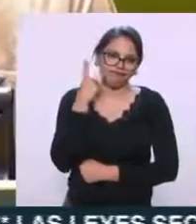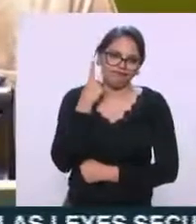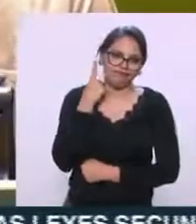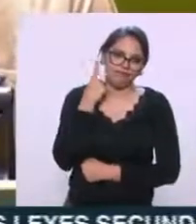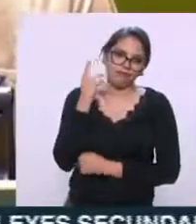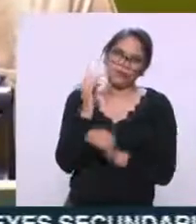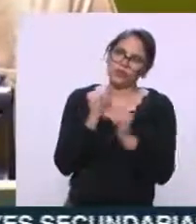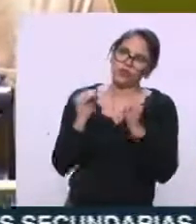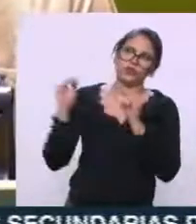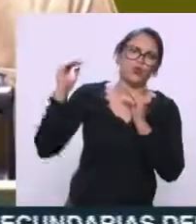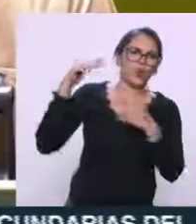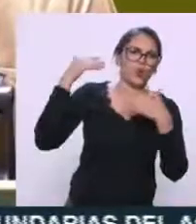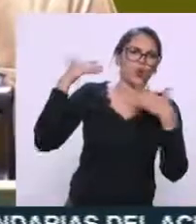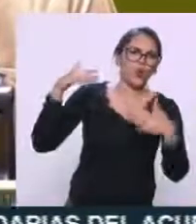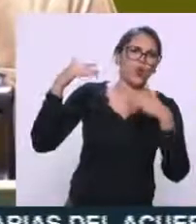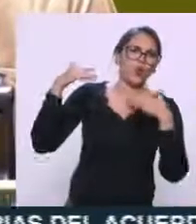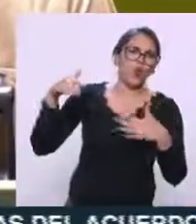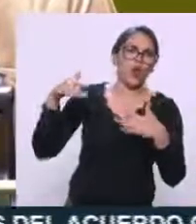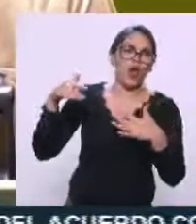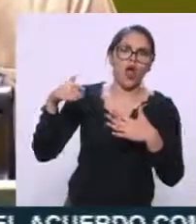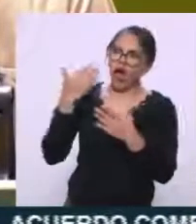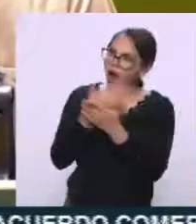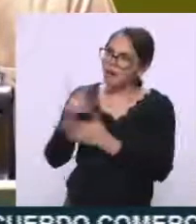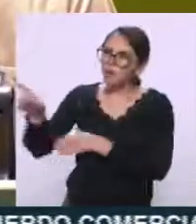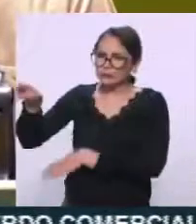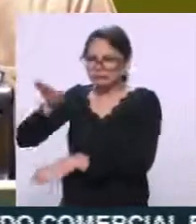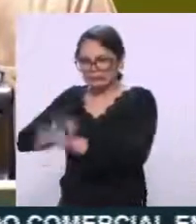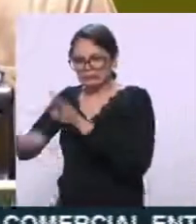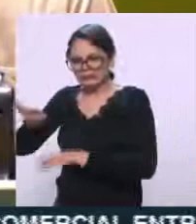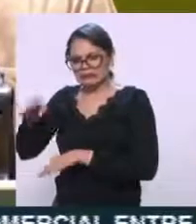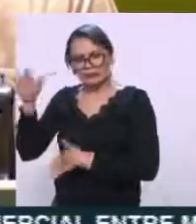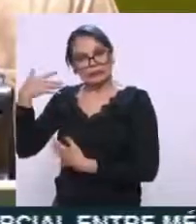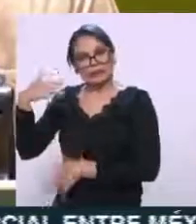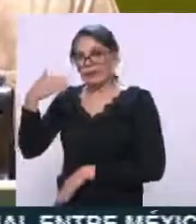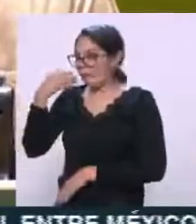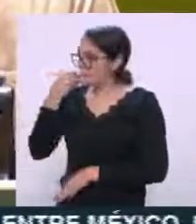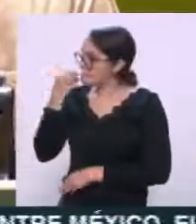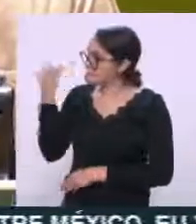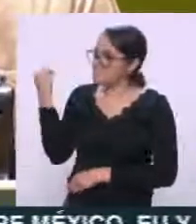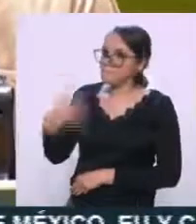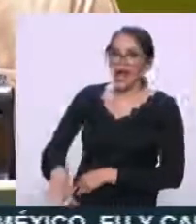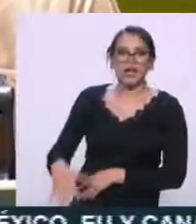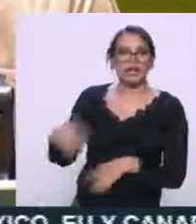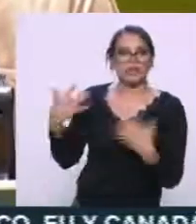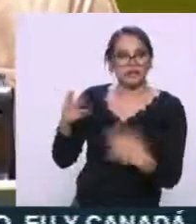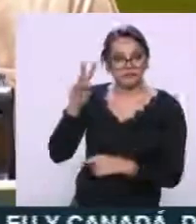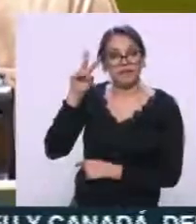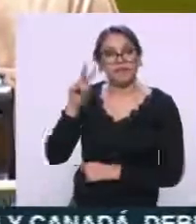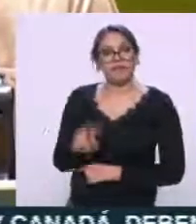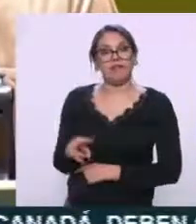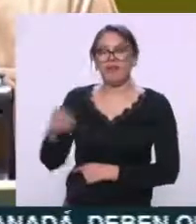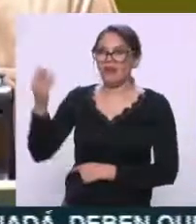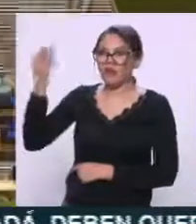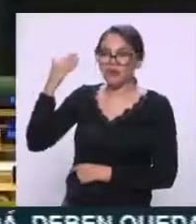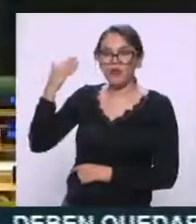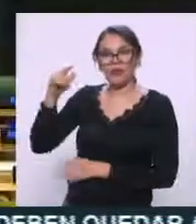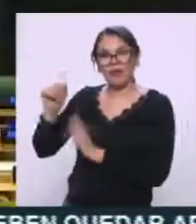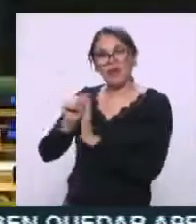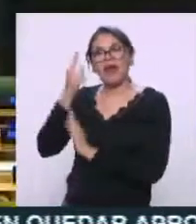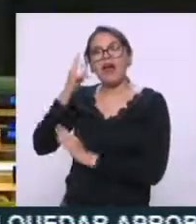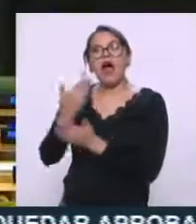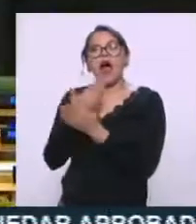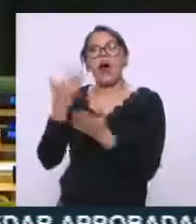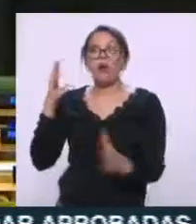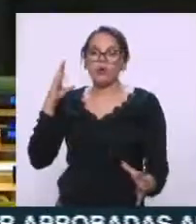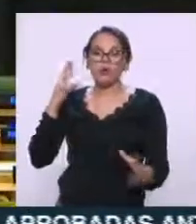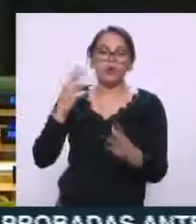alto nivel, que además hizo un trabajo magnífico ya en los últimos meses para lograr la votación que